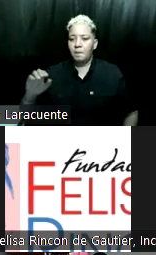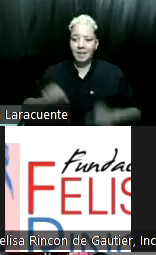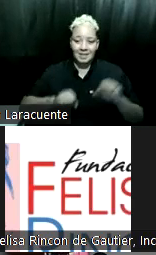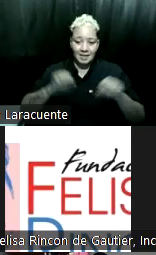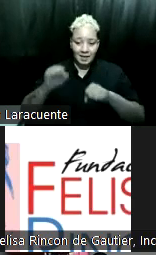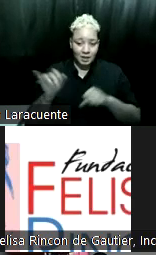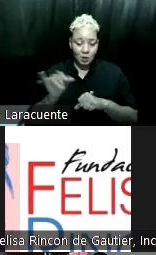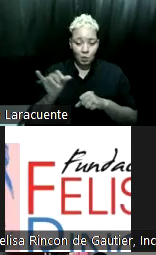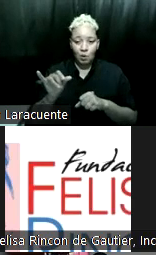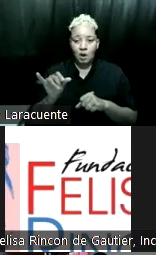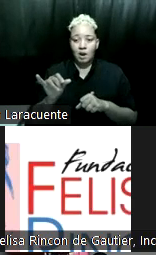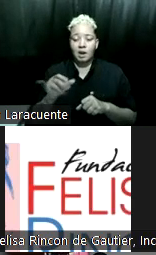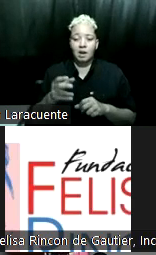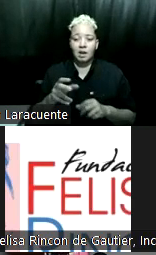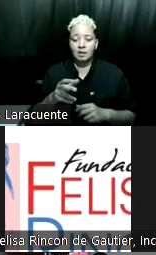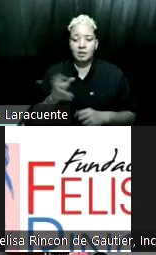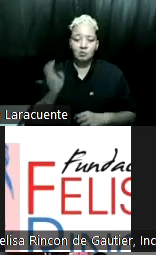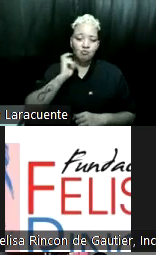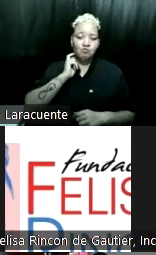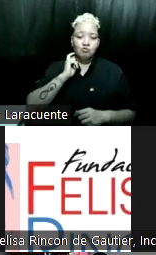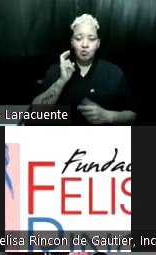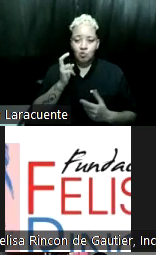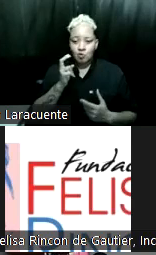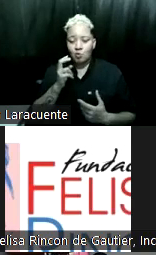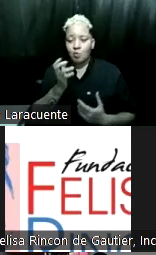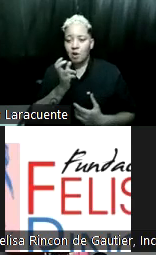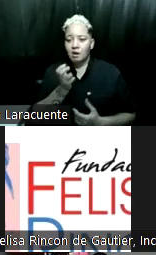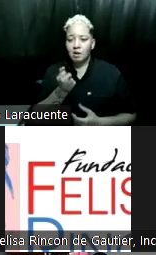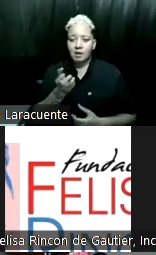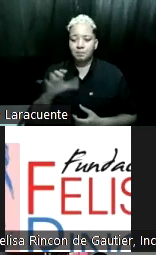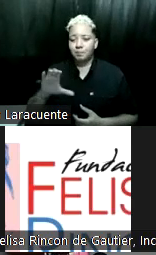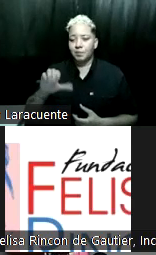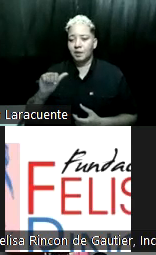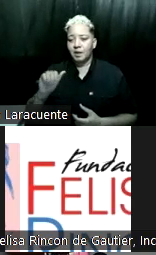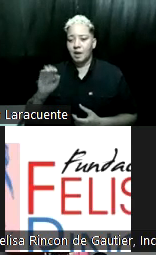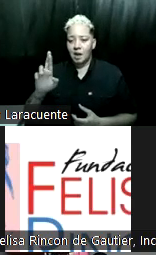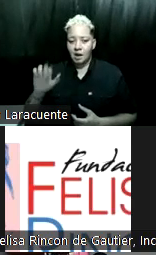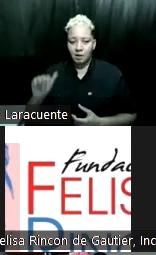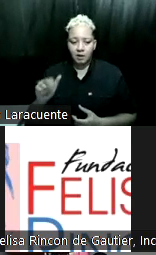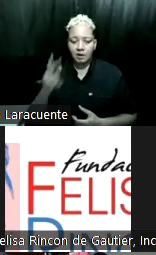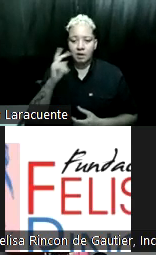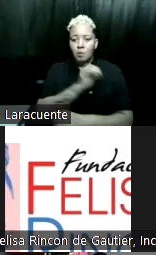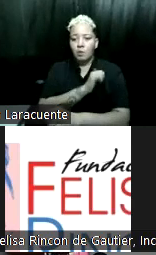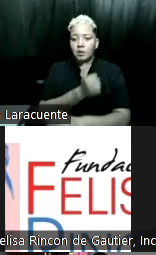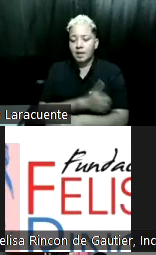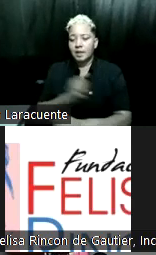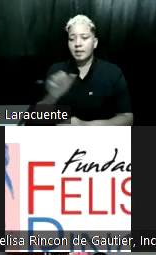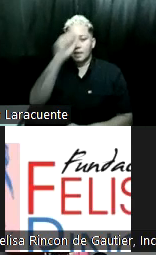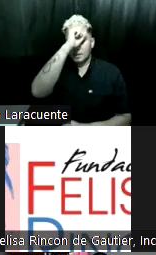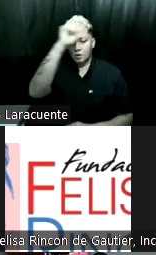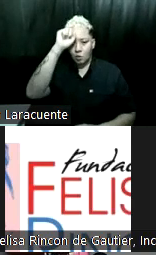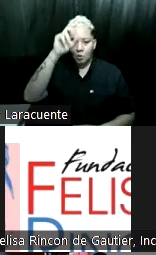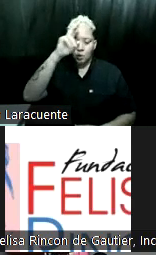años después, dicen los partes que fue avistado en Aguadilla, San Sebastián, Utuado,